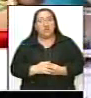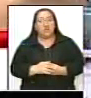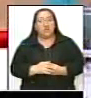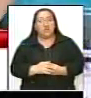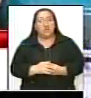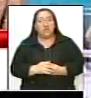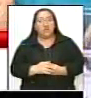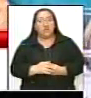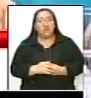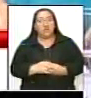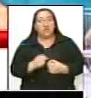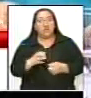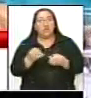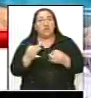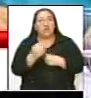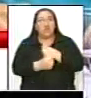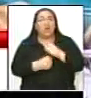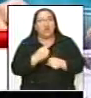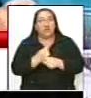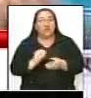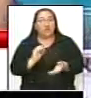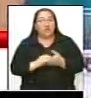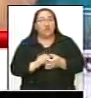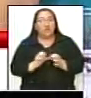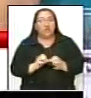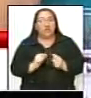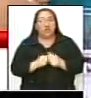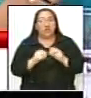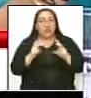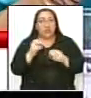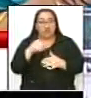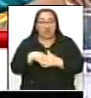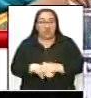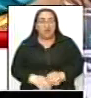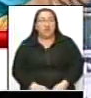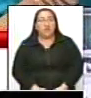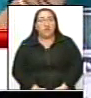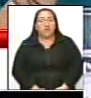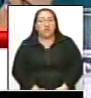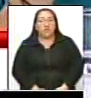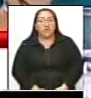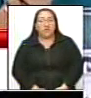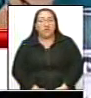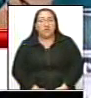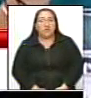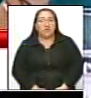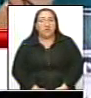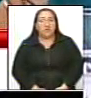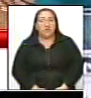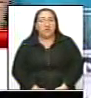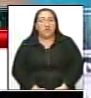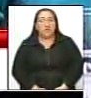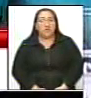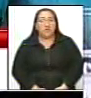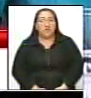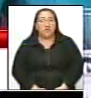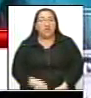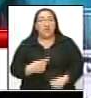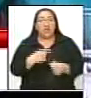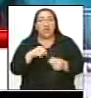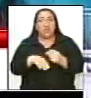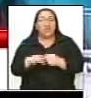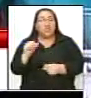varios años priorizamos el endeudamiento interno, que es básicamente en soles.